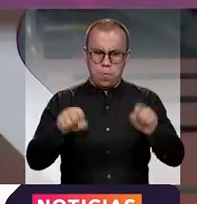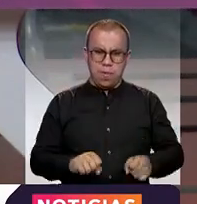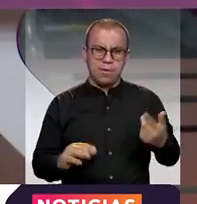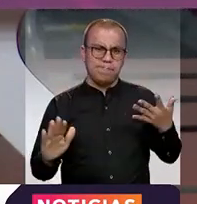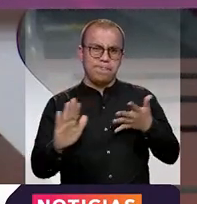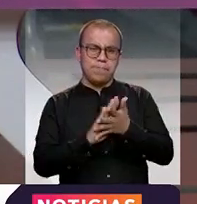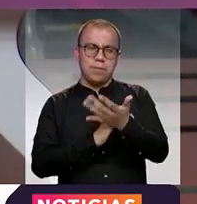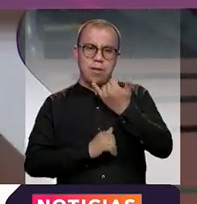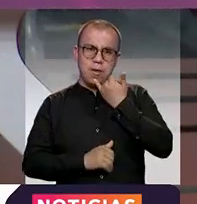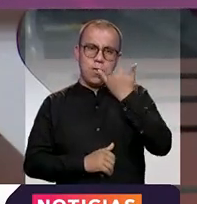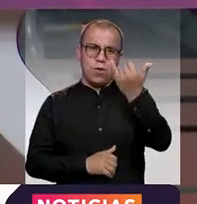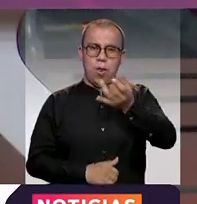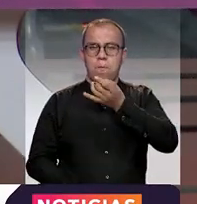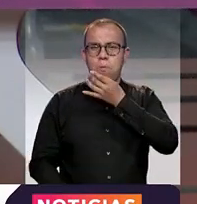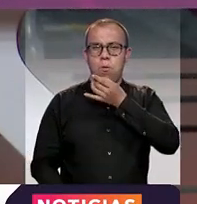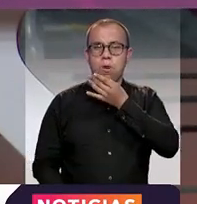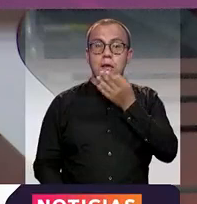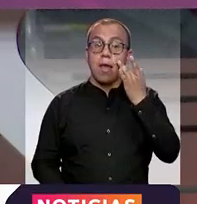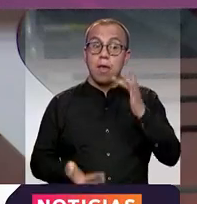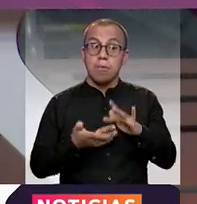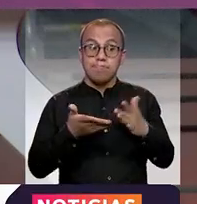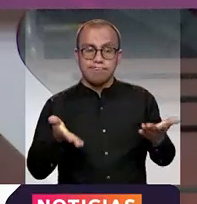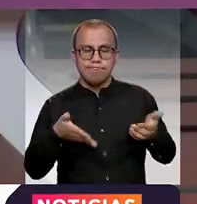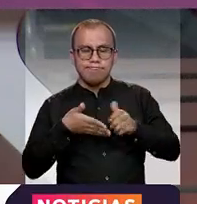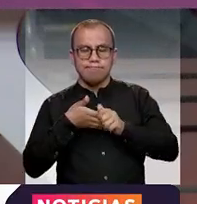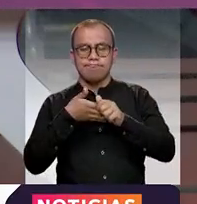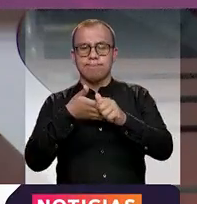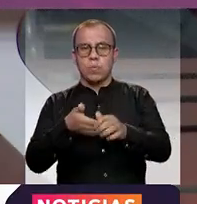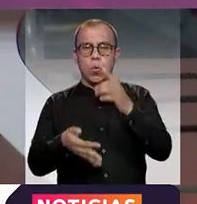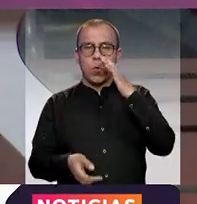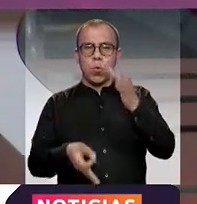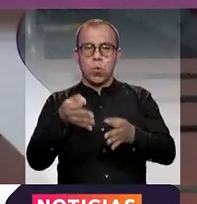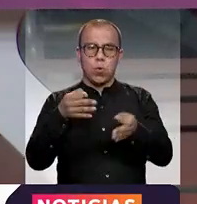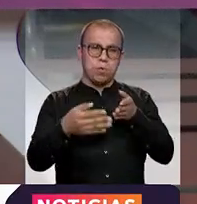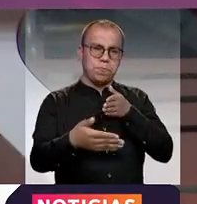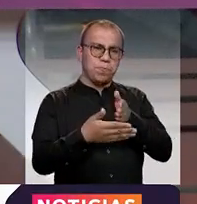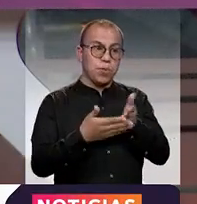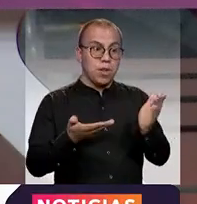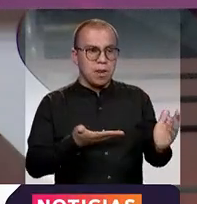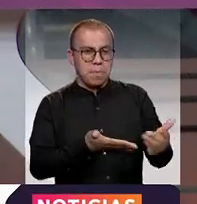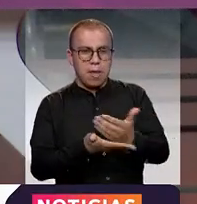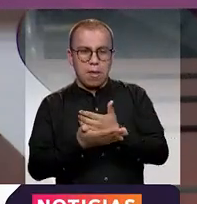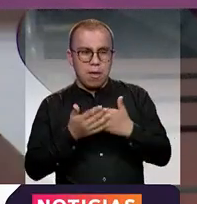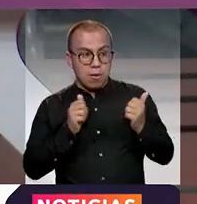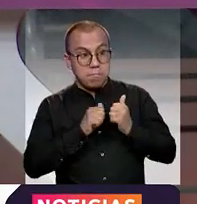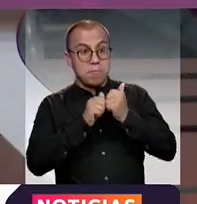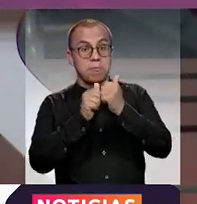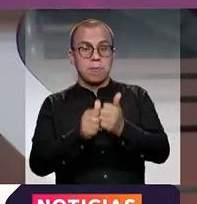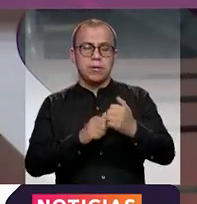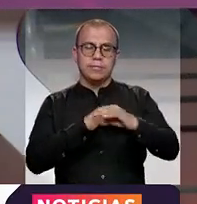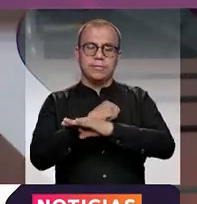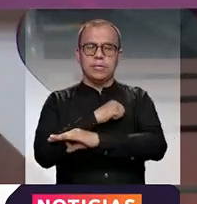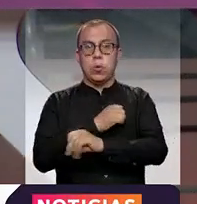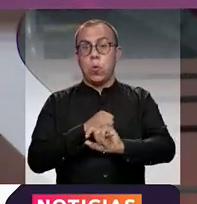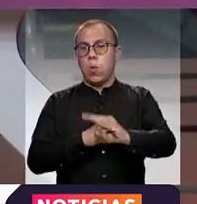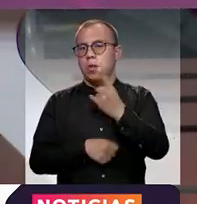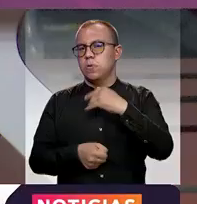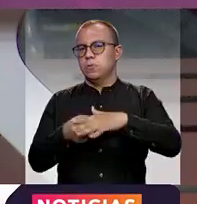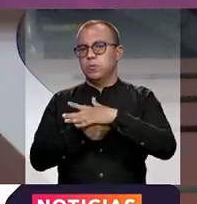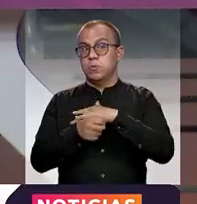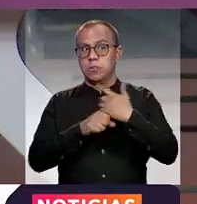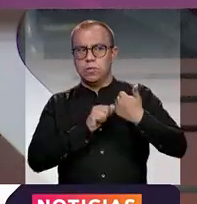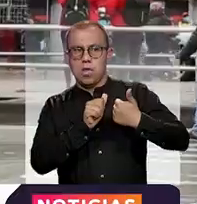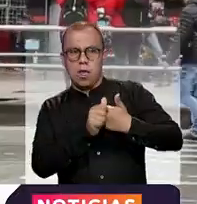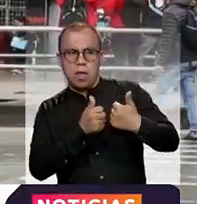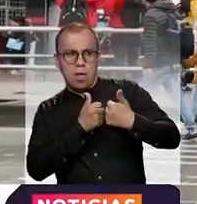o a la línea púrpura para solicitar orientación jurídica, denunciar y recibir acompañamiento psicológico ante cualquier tipo de